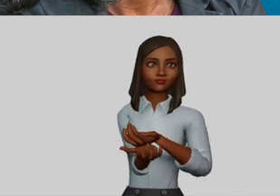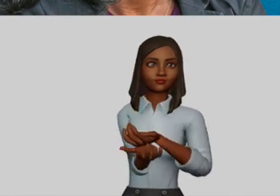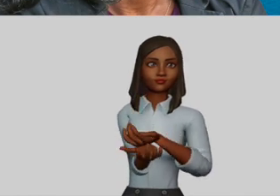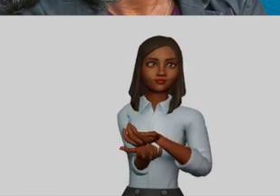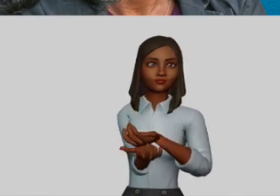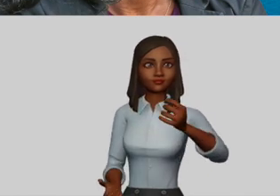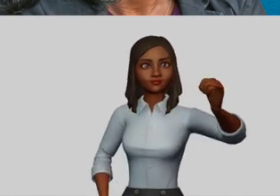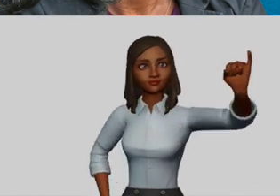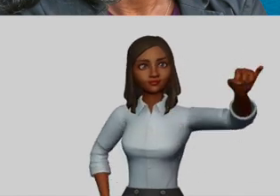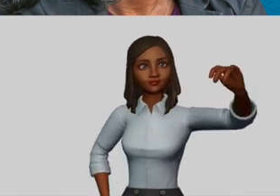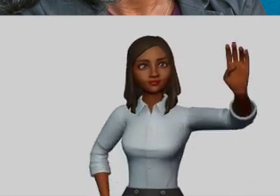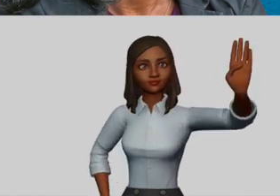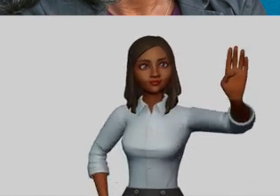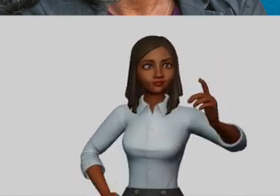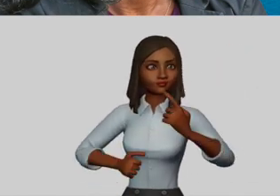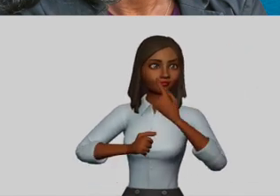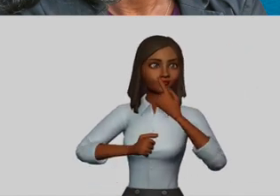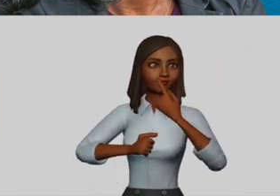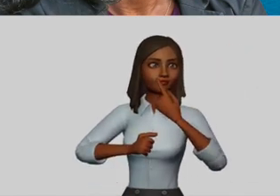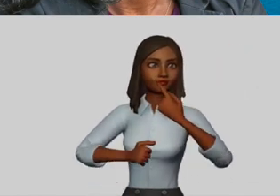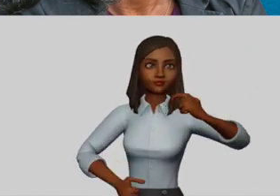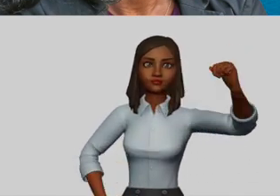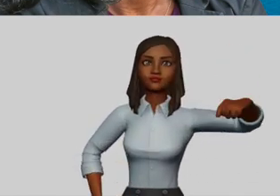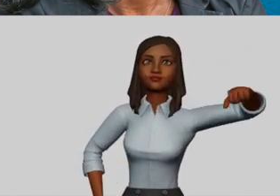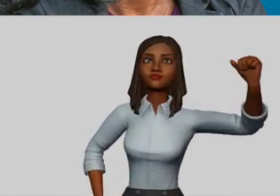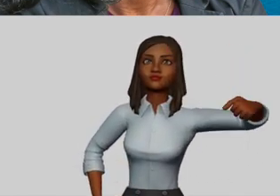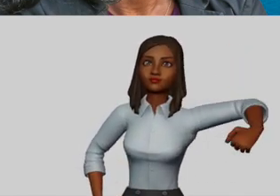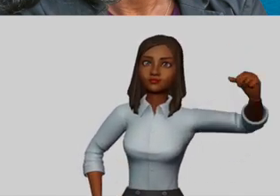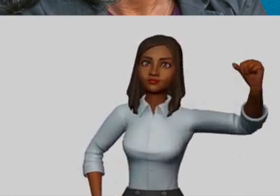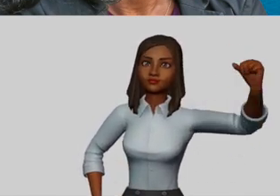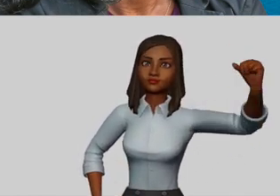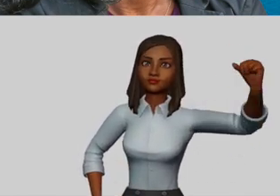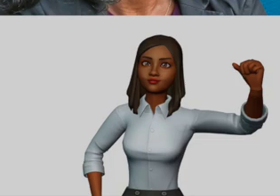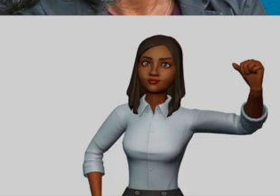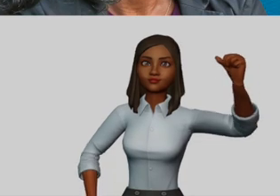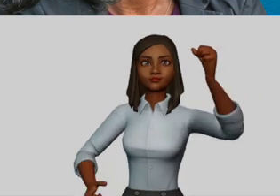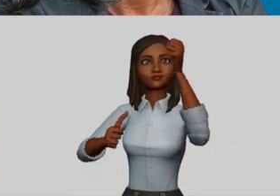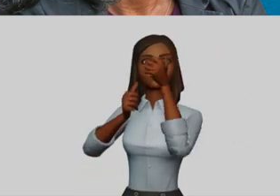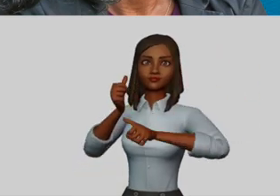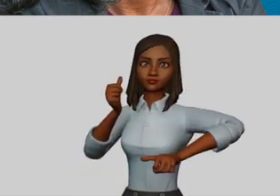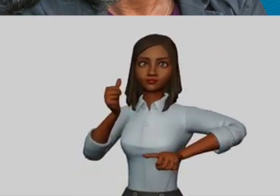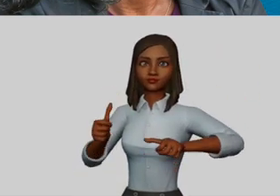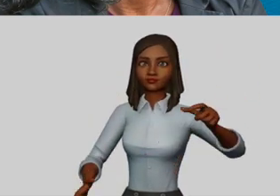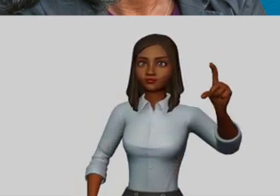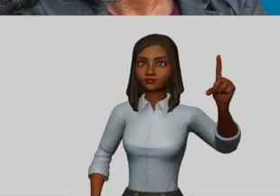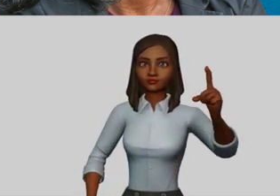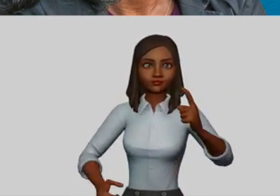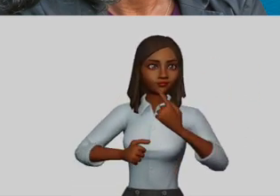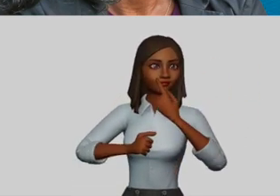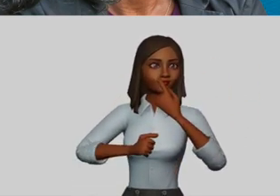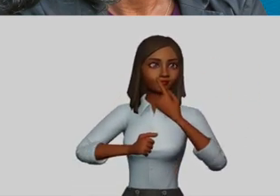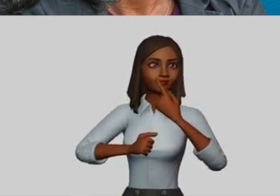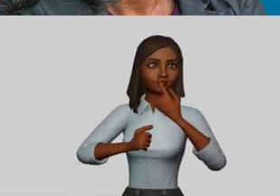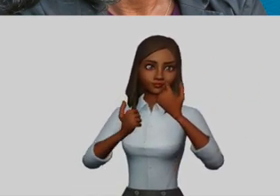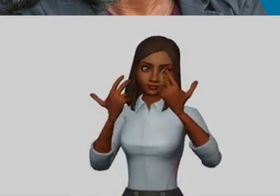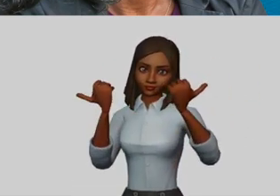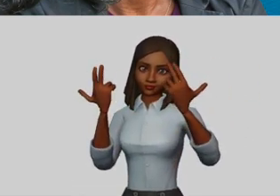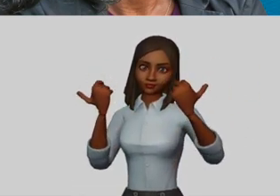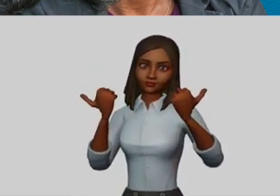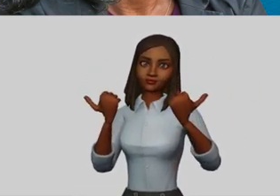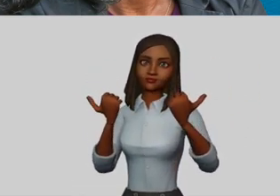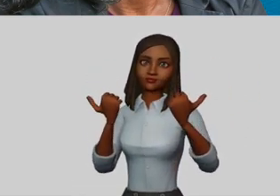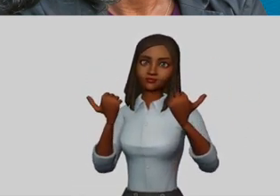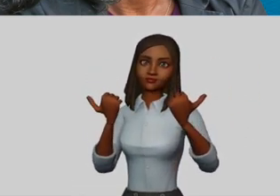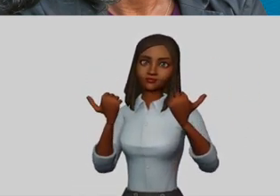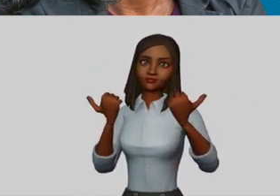Pero ahora mismo somos un grupo de 10, estamos tratando de expandir porque hay muchas corporaciones grandes en los Estados Unidos